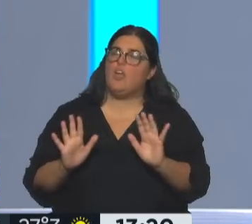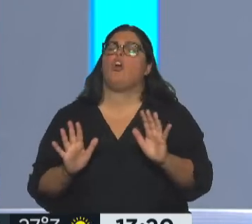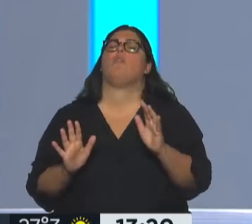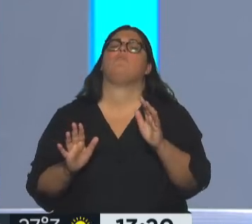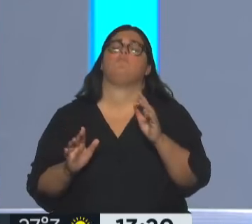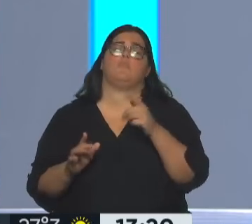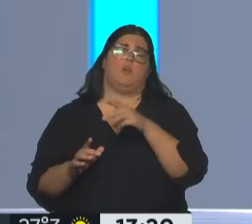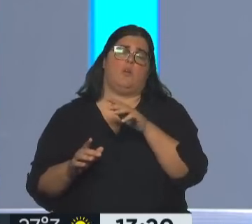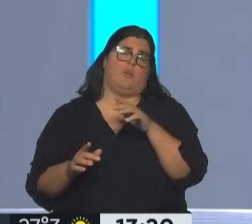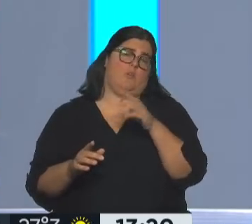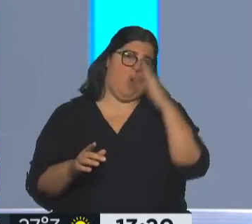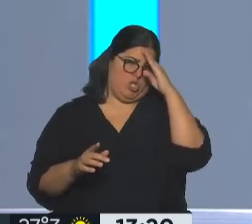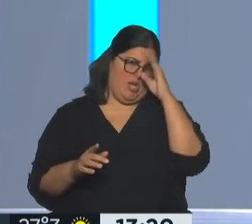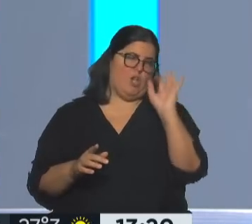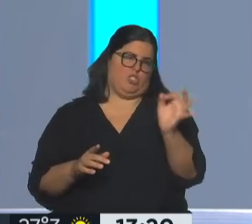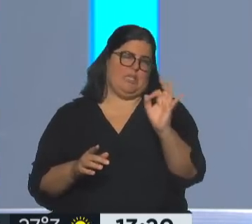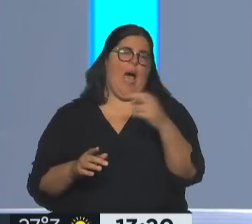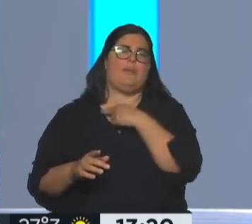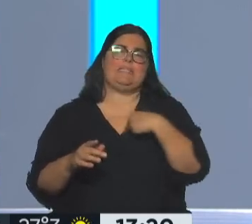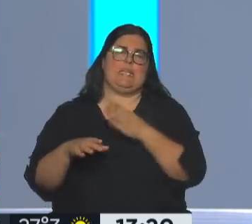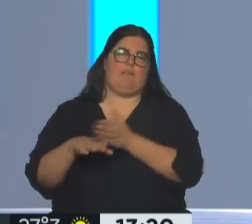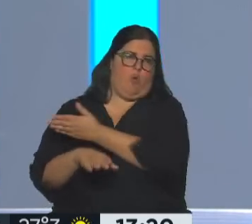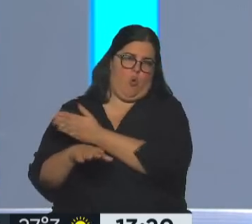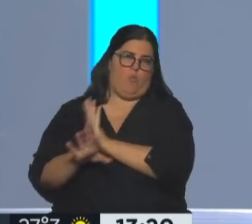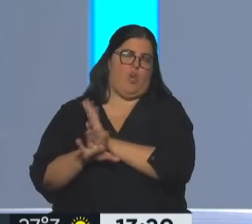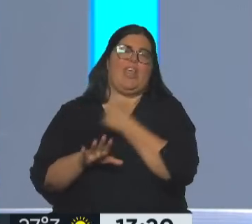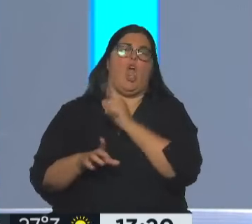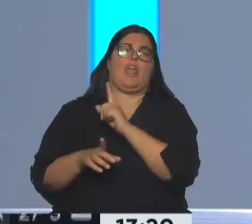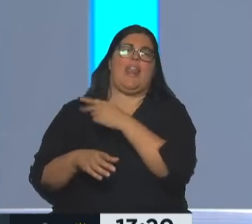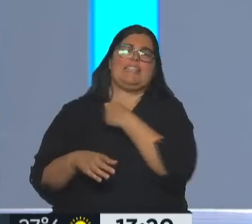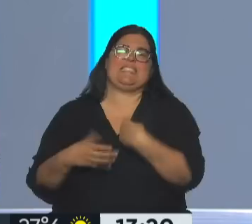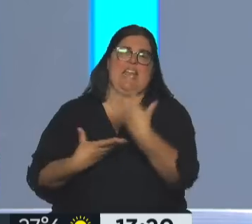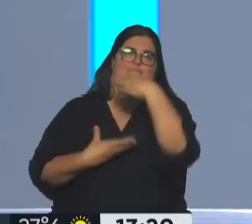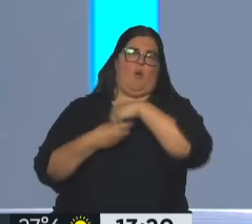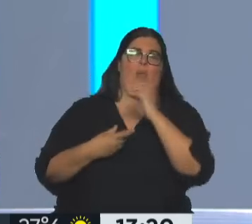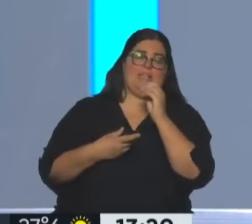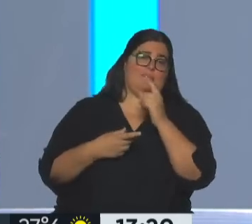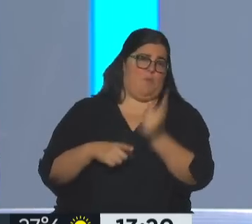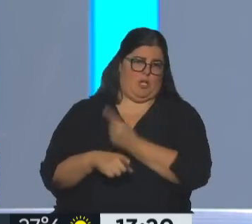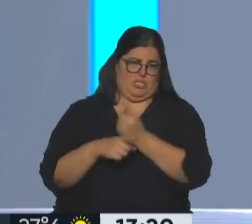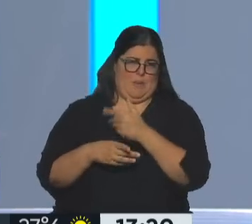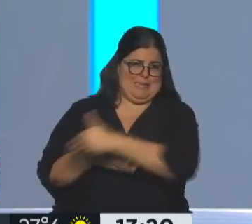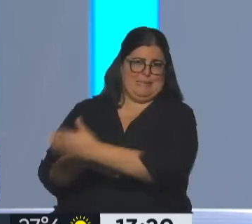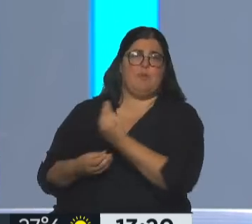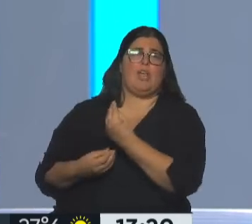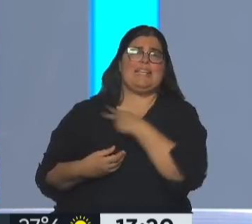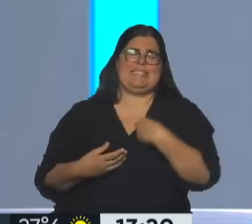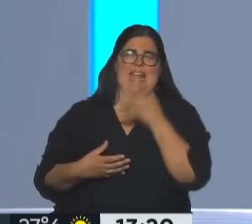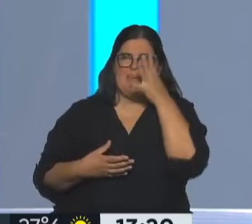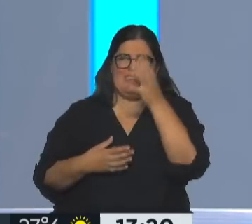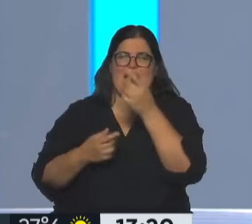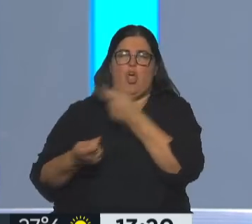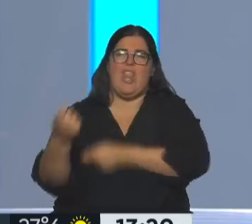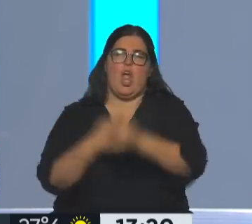de China, de la presencia china en Brasil, y no pudo porque es tal el volumen de negocio que tiene China que no hay margen para que